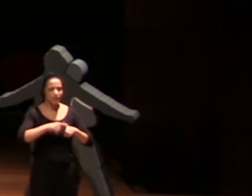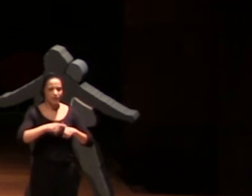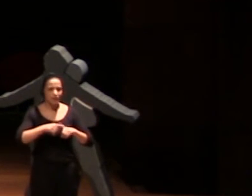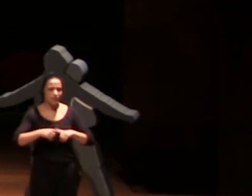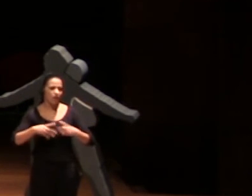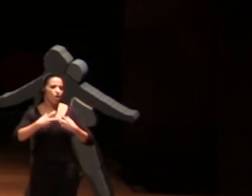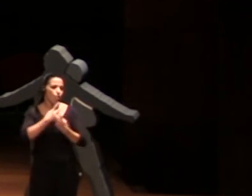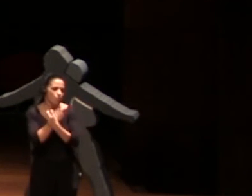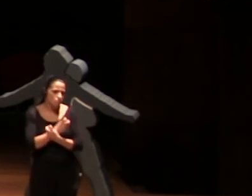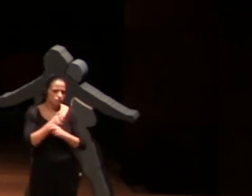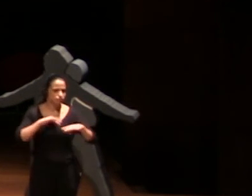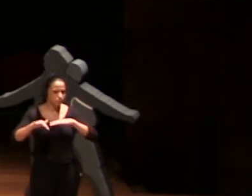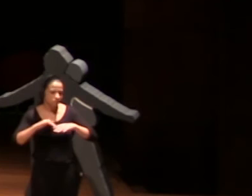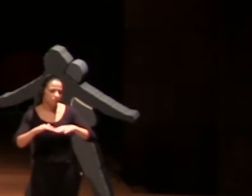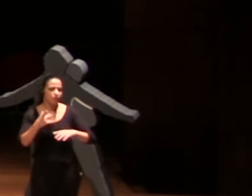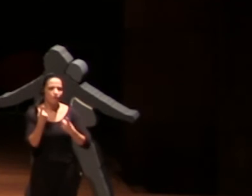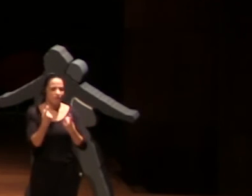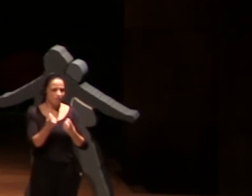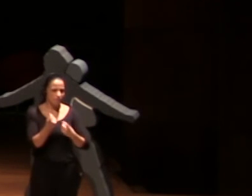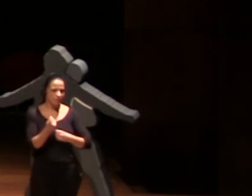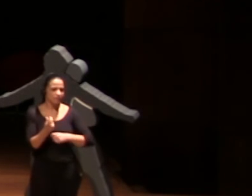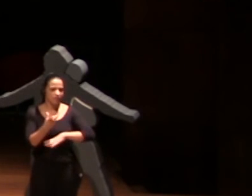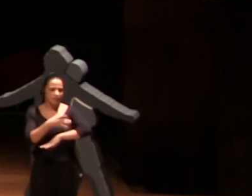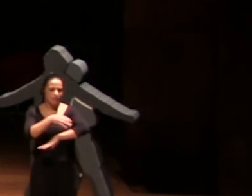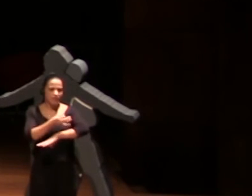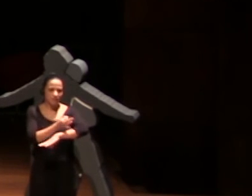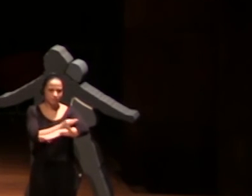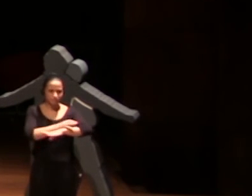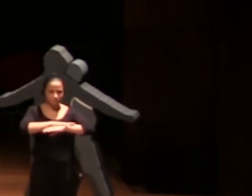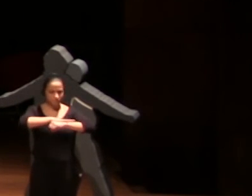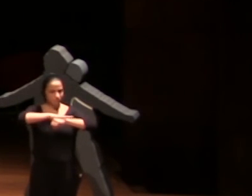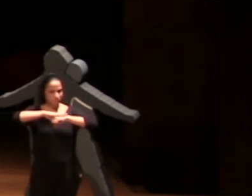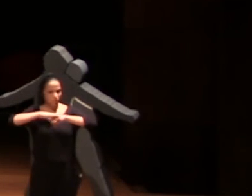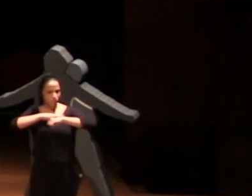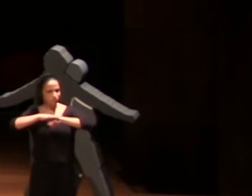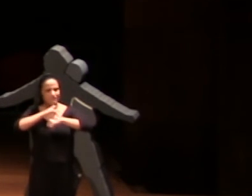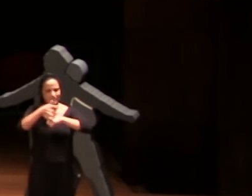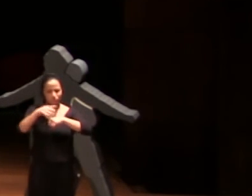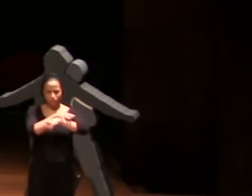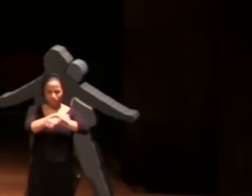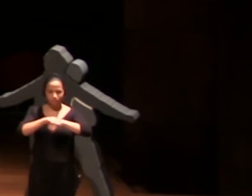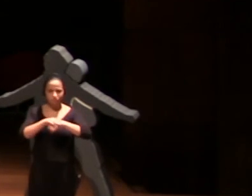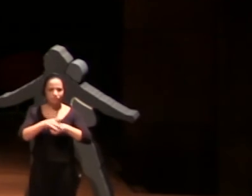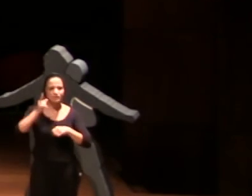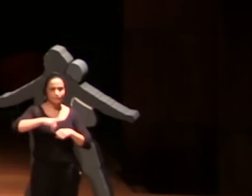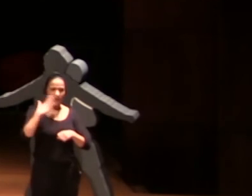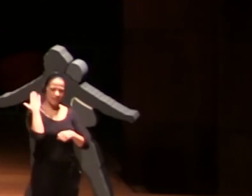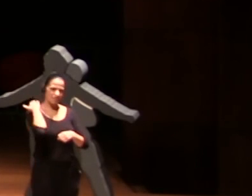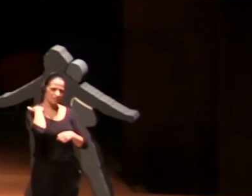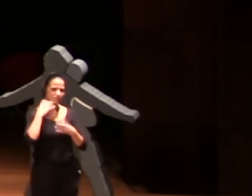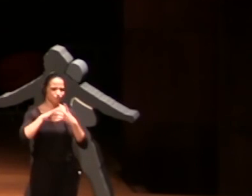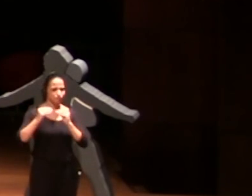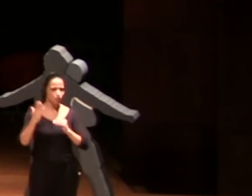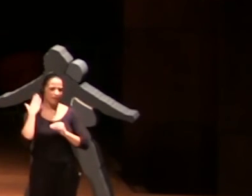superficies óseas sin utilizar ningún tipo de sensor externo. Esto lo hemos extrapolado también al movimiento de la escápula, está bajo